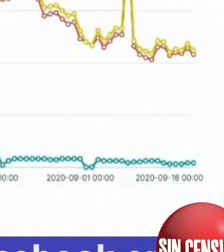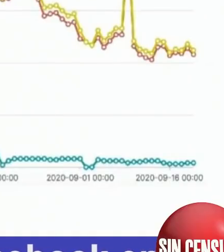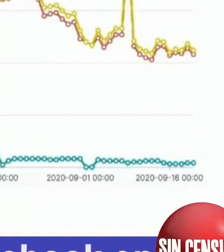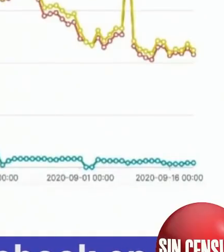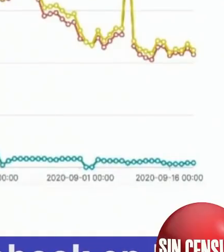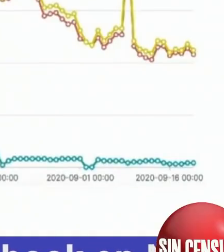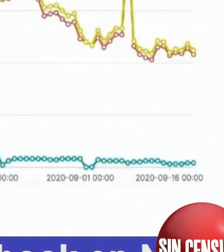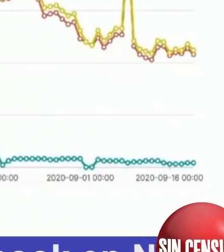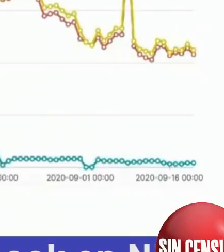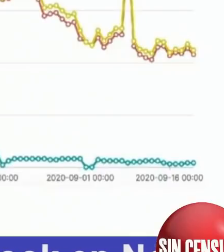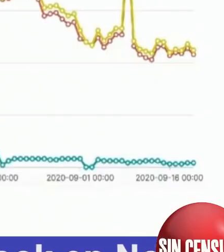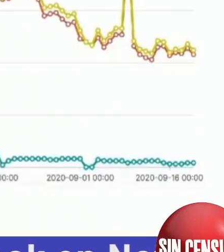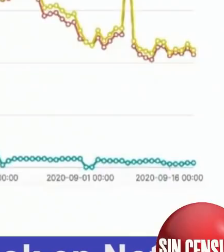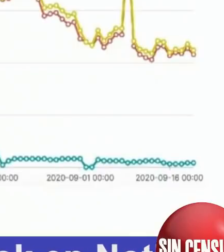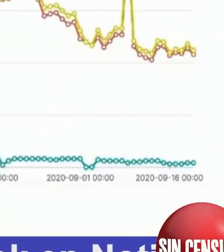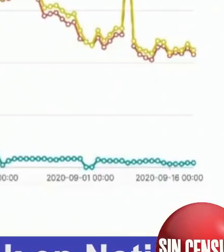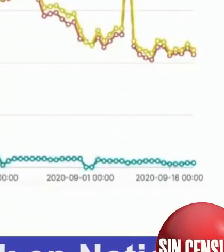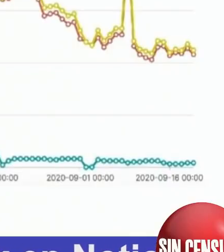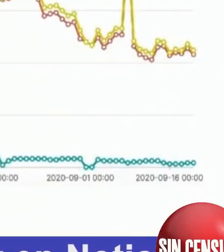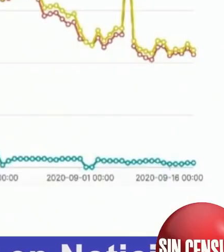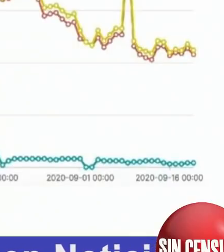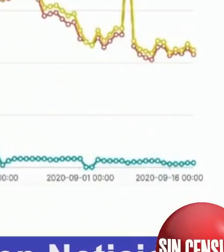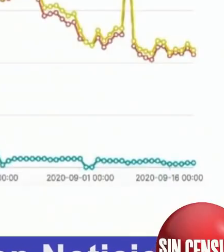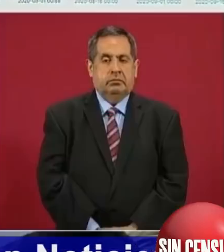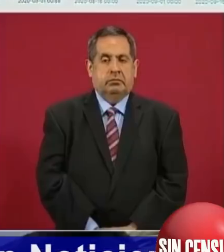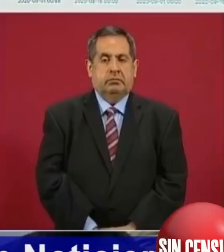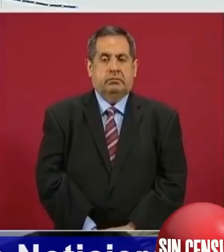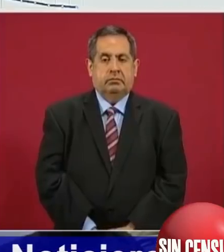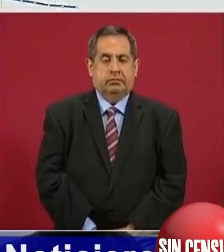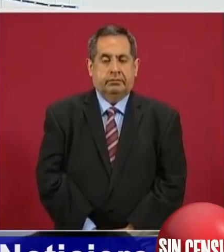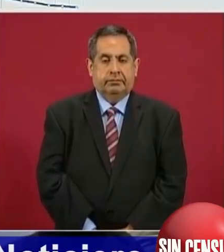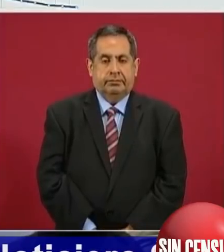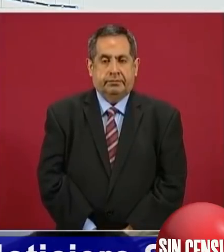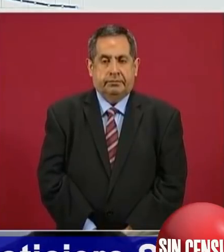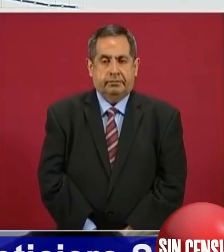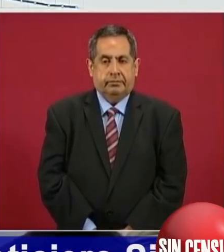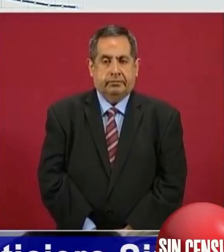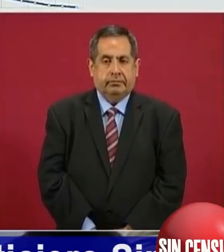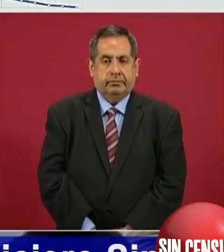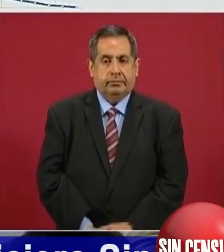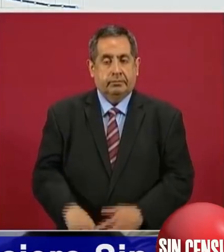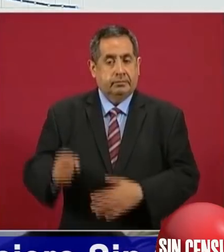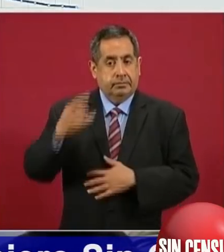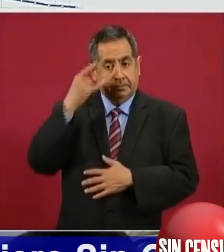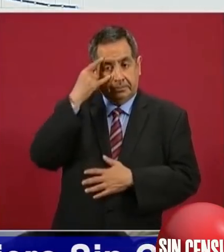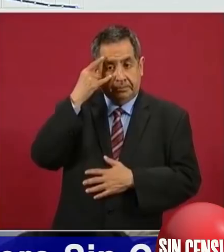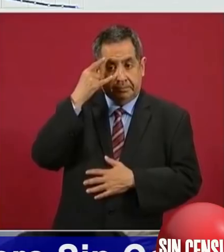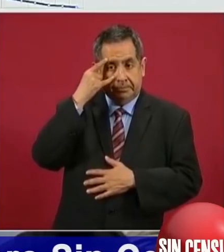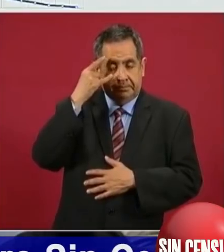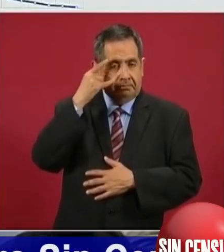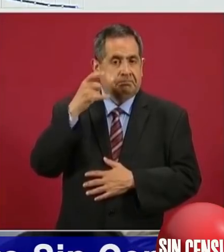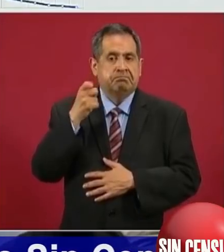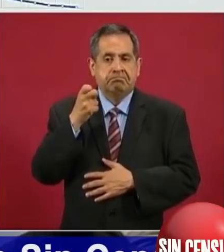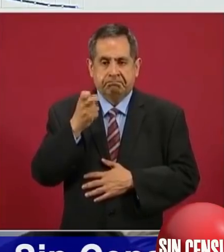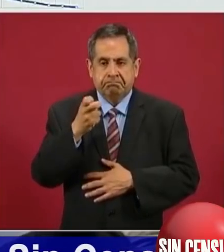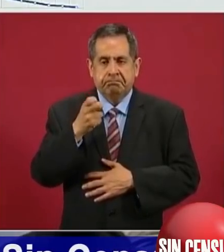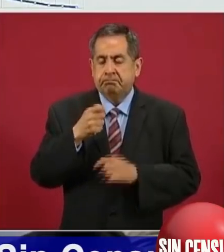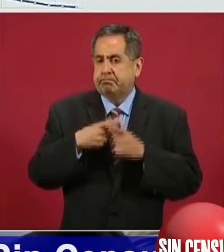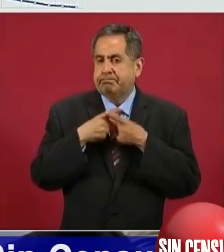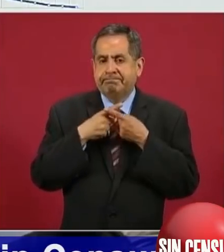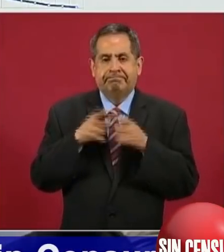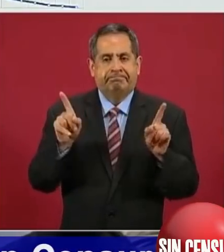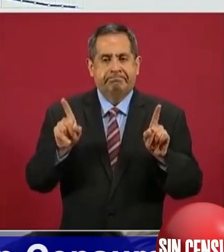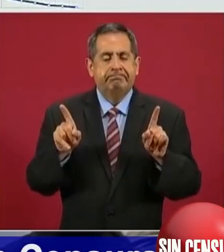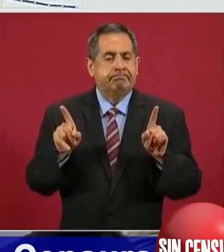la semana 36 a la semana 37. La siguiente, por favor. Campeche. Campeche es un patrón